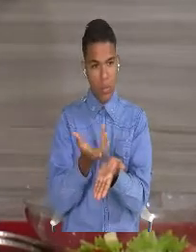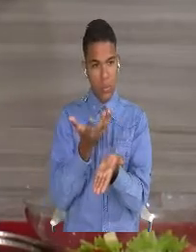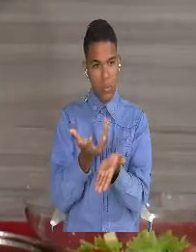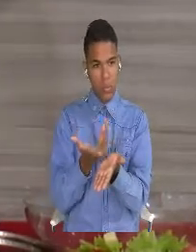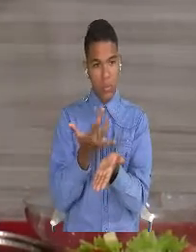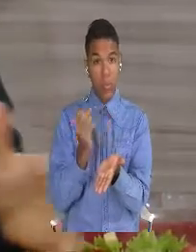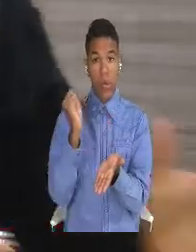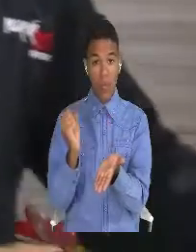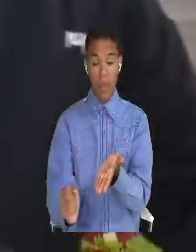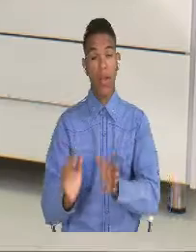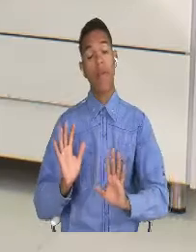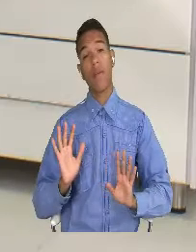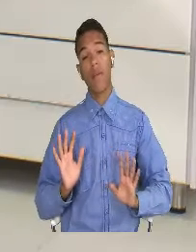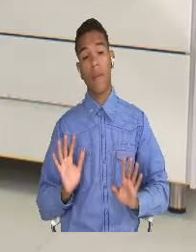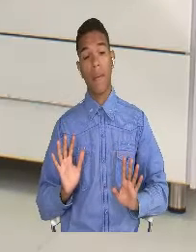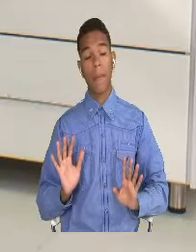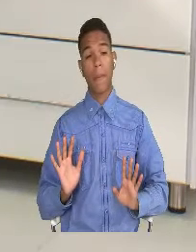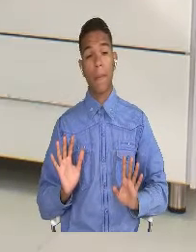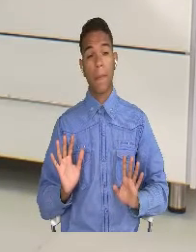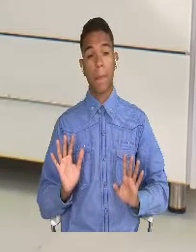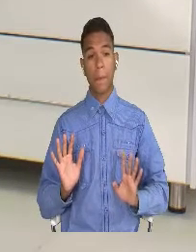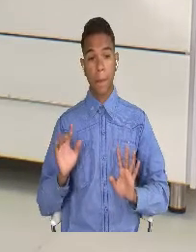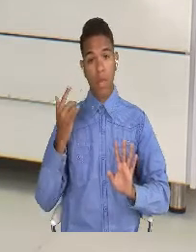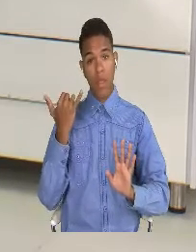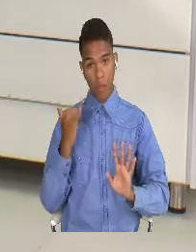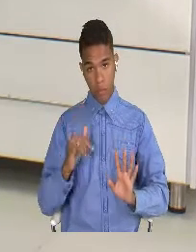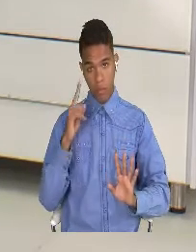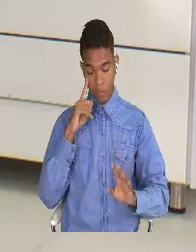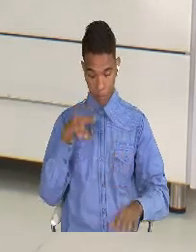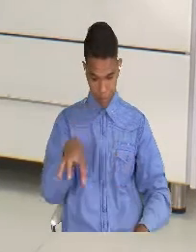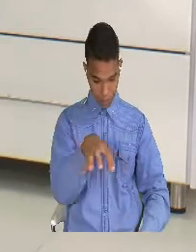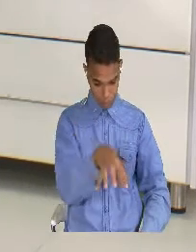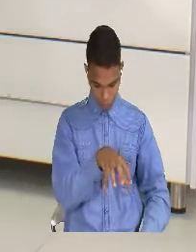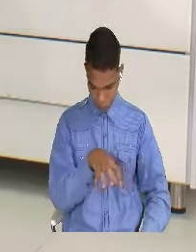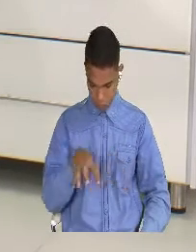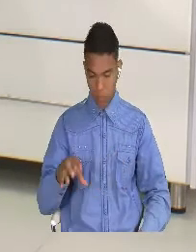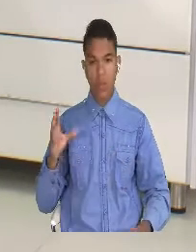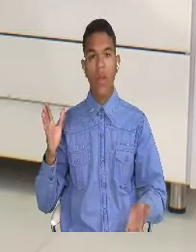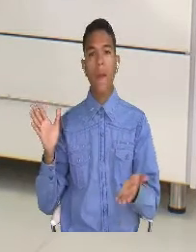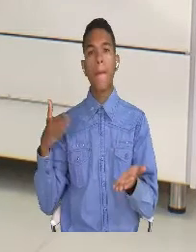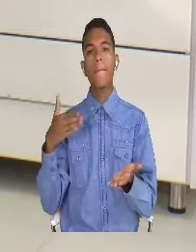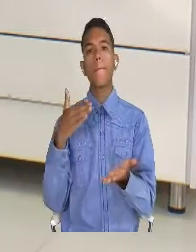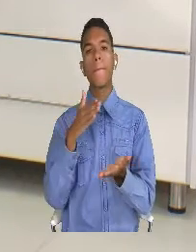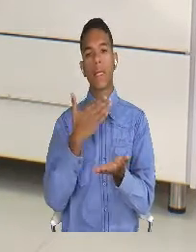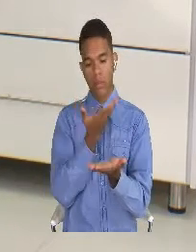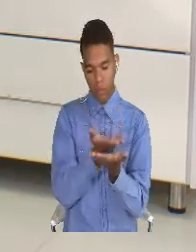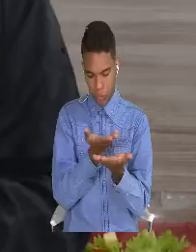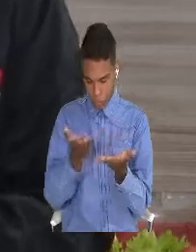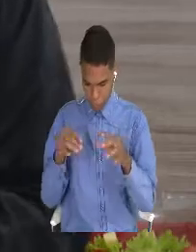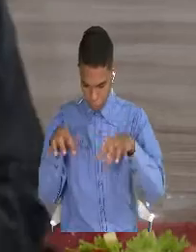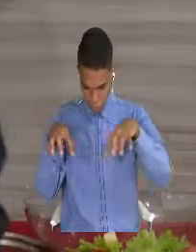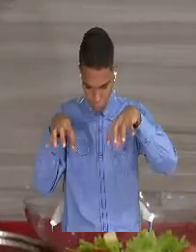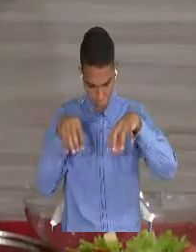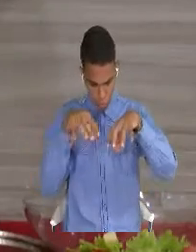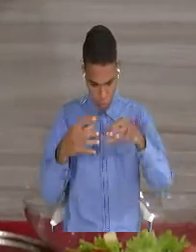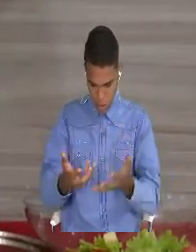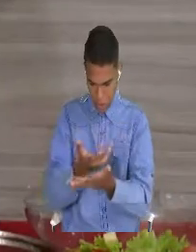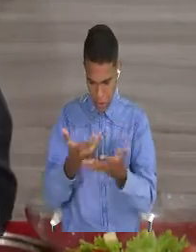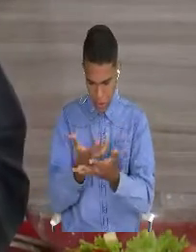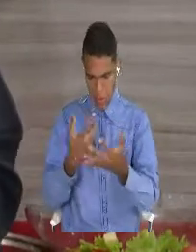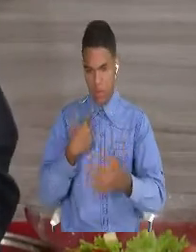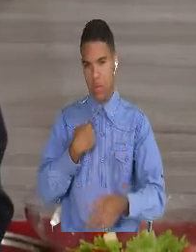fuerte. ¿Sí? Ven el proceso de nuestro salmón, nuestros langostinos salteados, nuestra salsa de queso